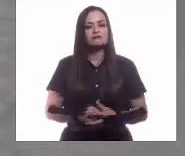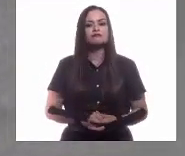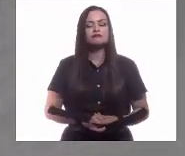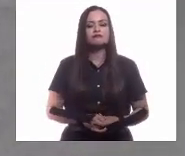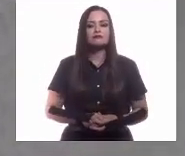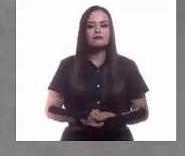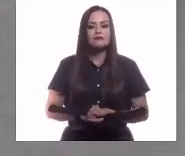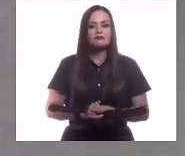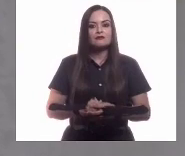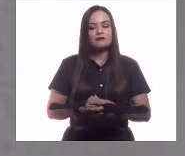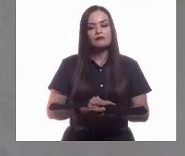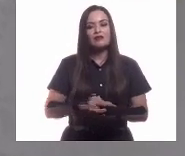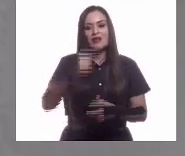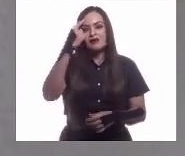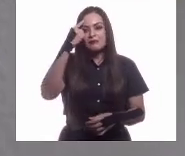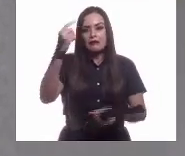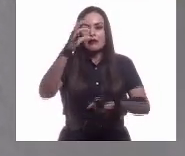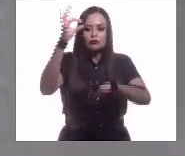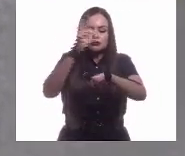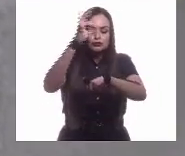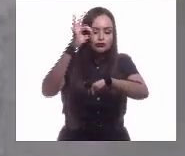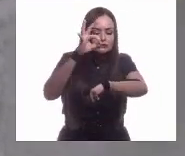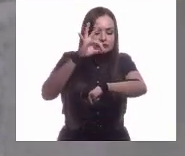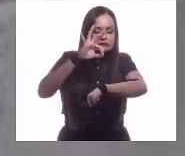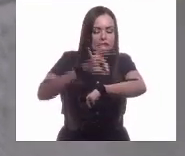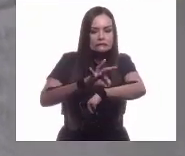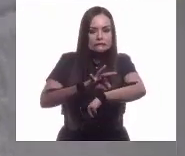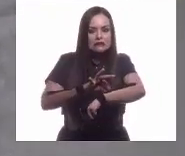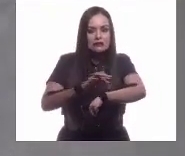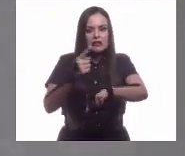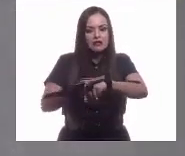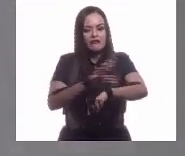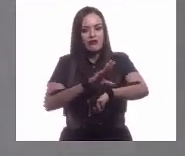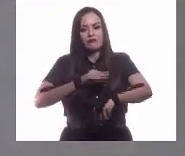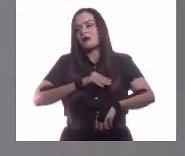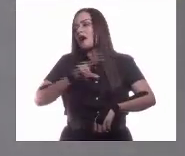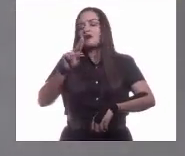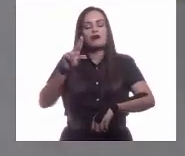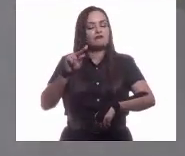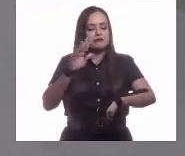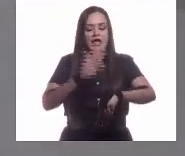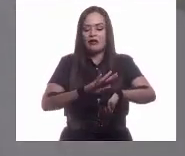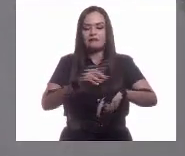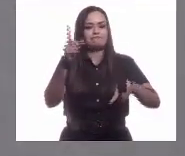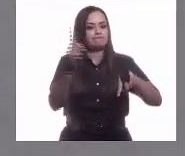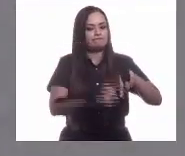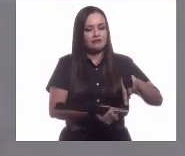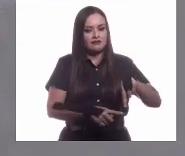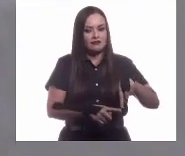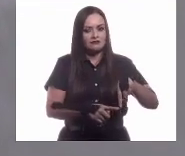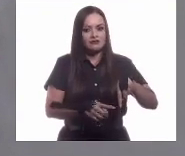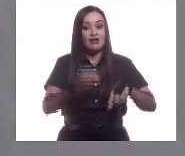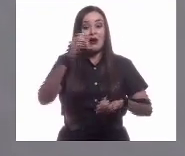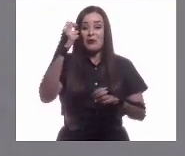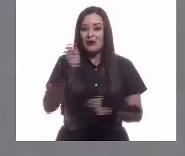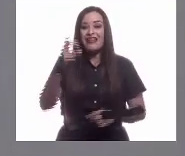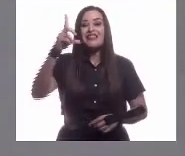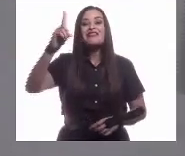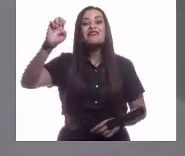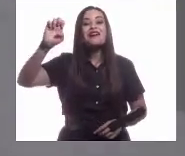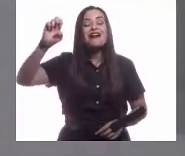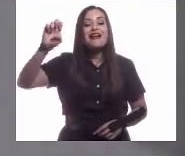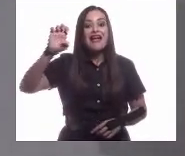Les impide transmitir las enfermedades a los humanos. Así, el dengue disminuyó